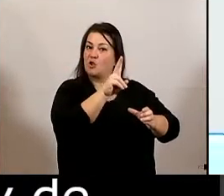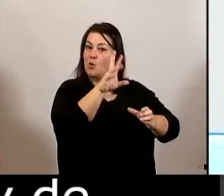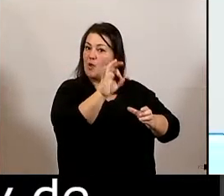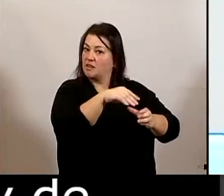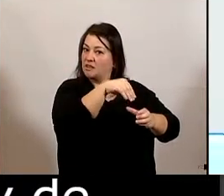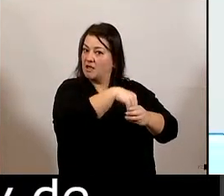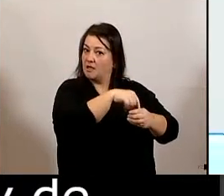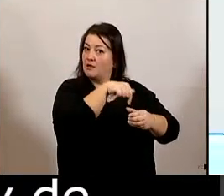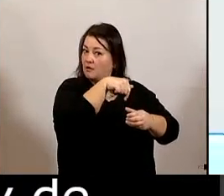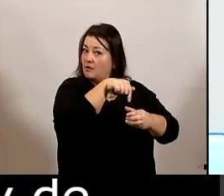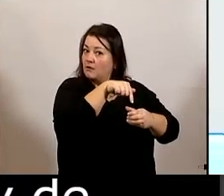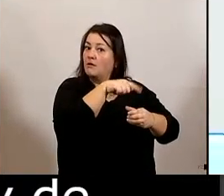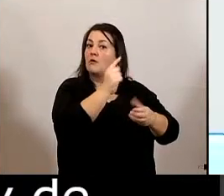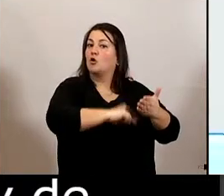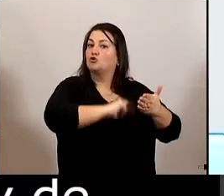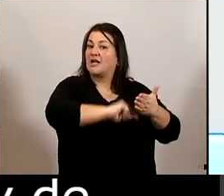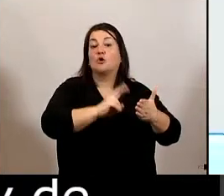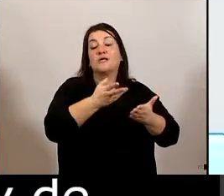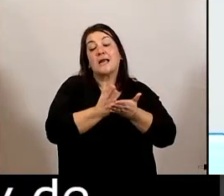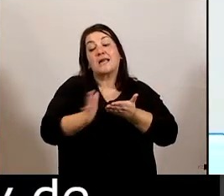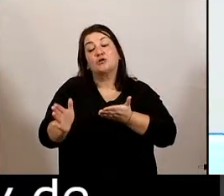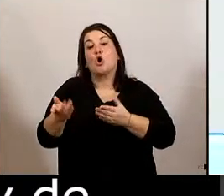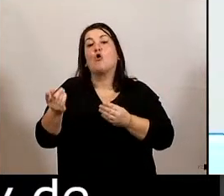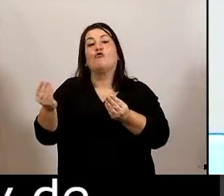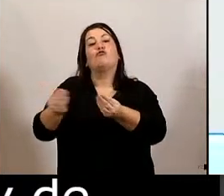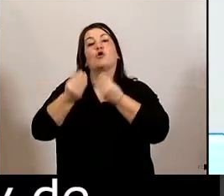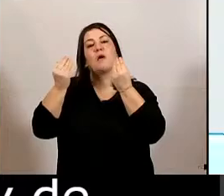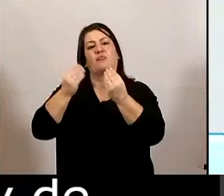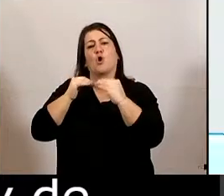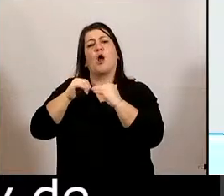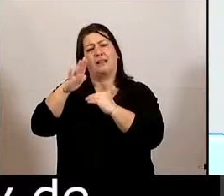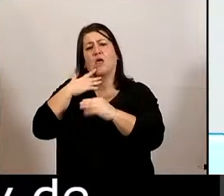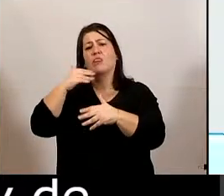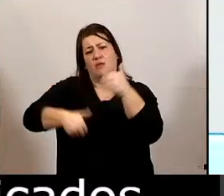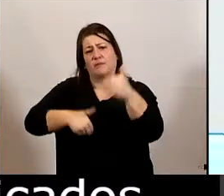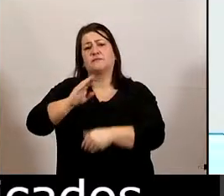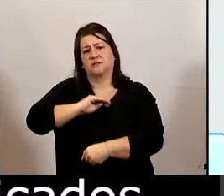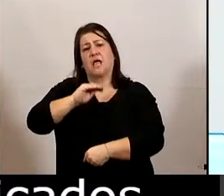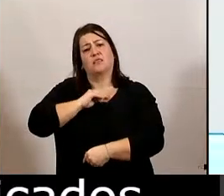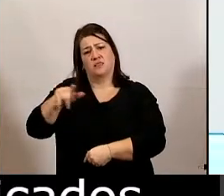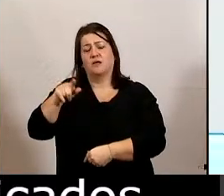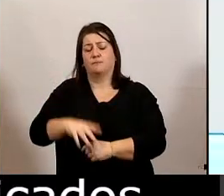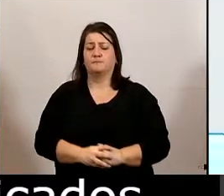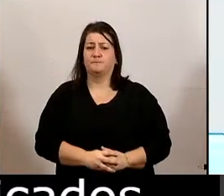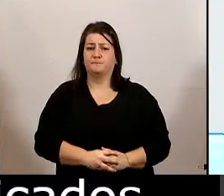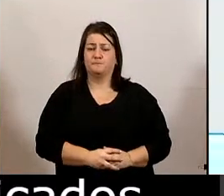quedan cualificados con una cualificación alta y además muy demandada hoy día en el mercado.